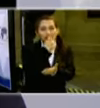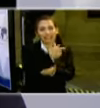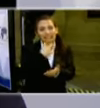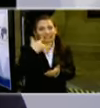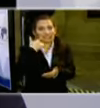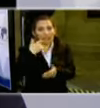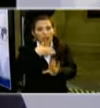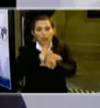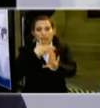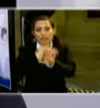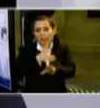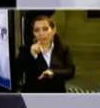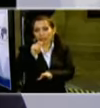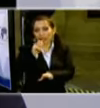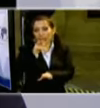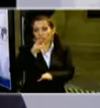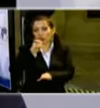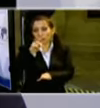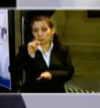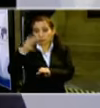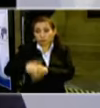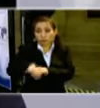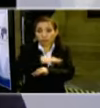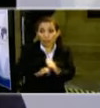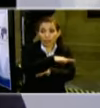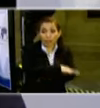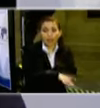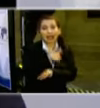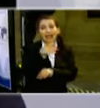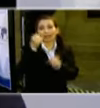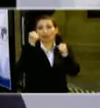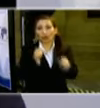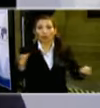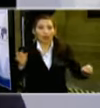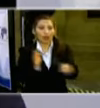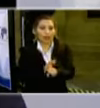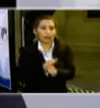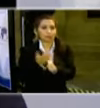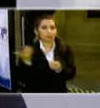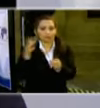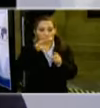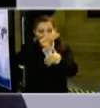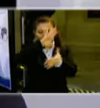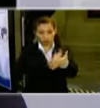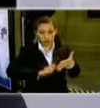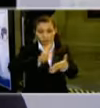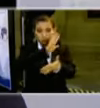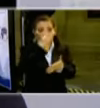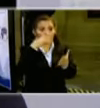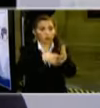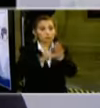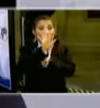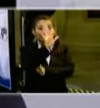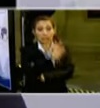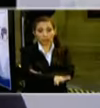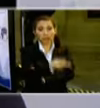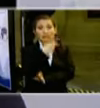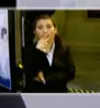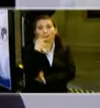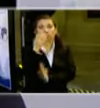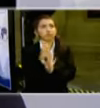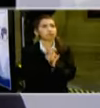lucha antiterrorista y en la búsqueda de la seguridad continental. En 2005 se hablaba,